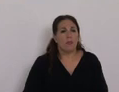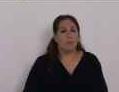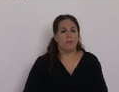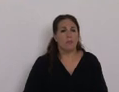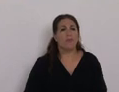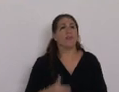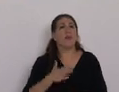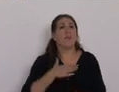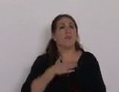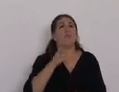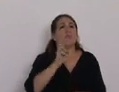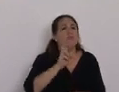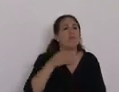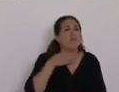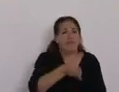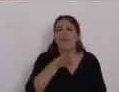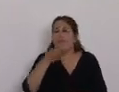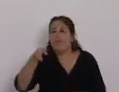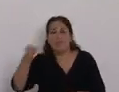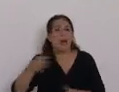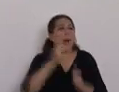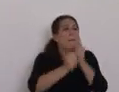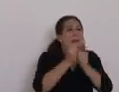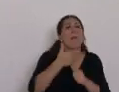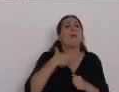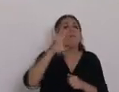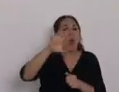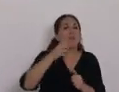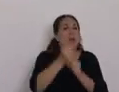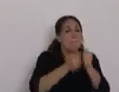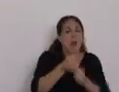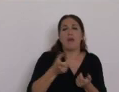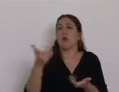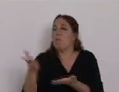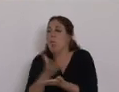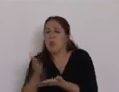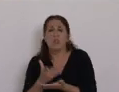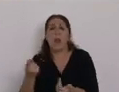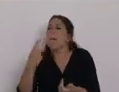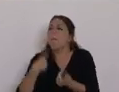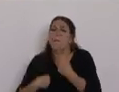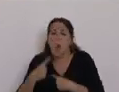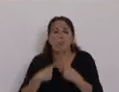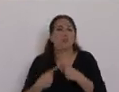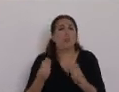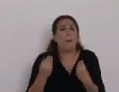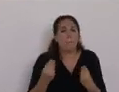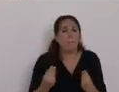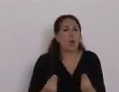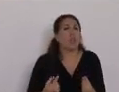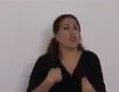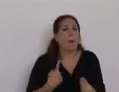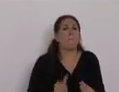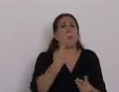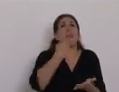de mi provincia, sectores empresarios, sectores de la producción primaria, y me preguntaban por qué, siendo el primer senador